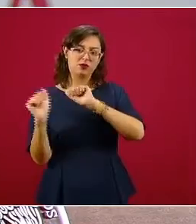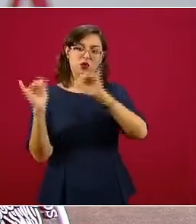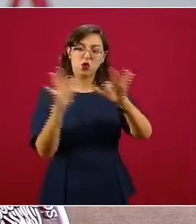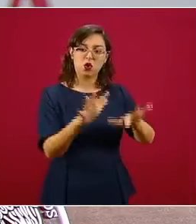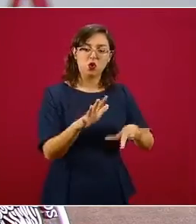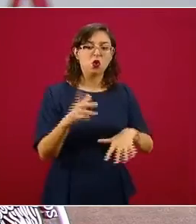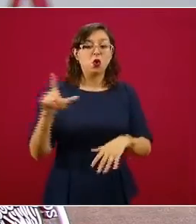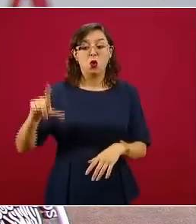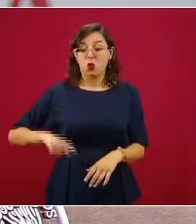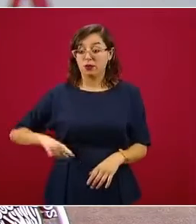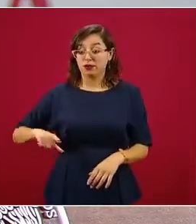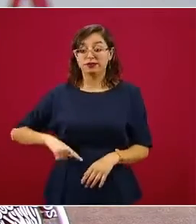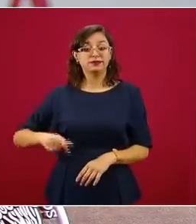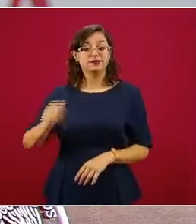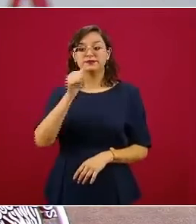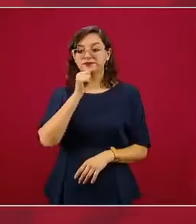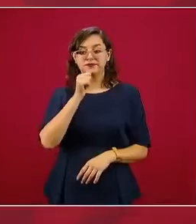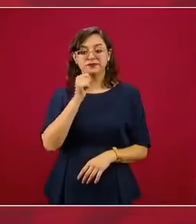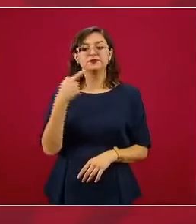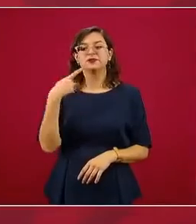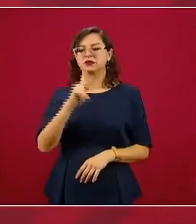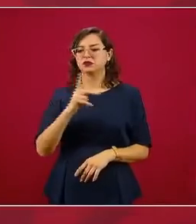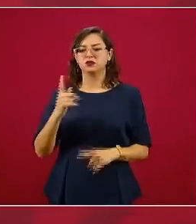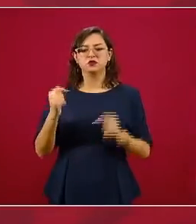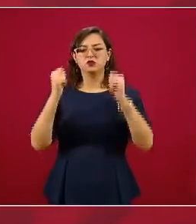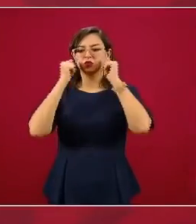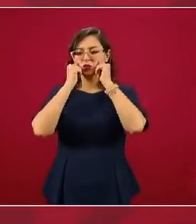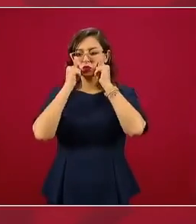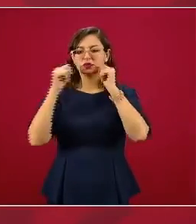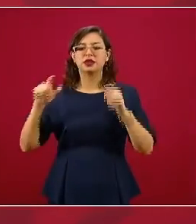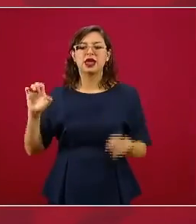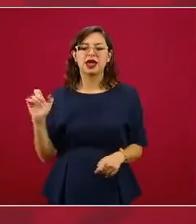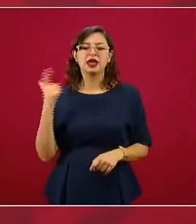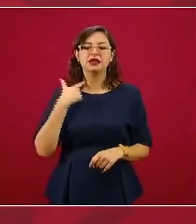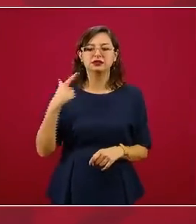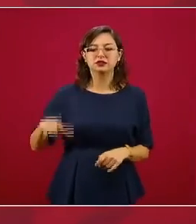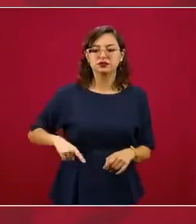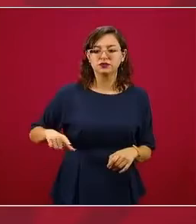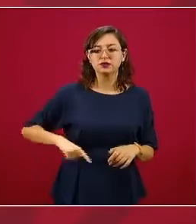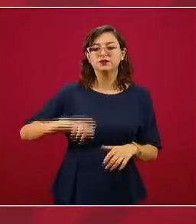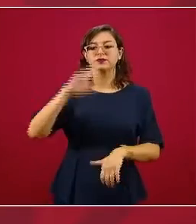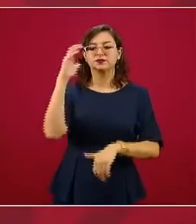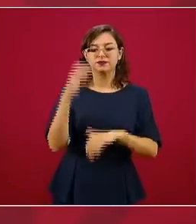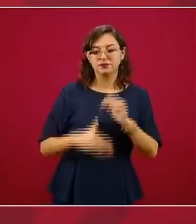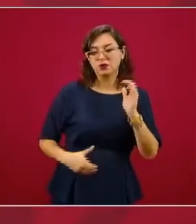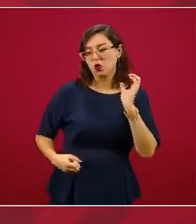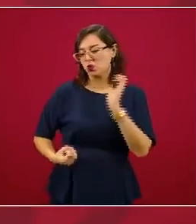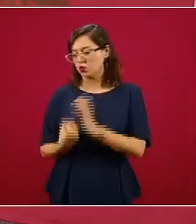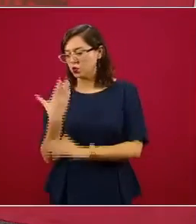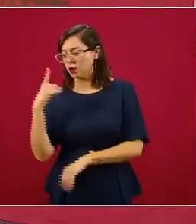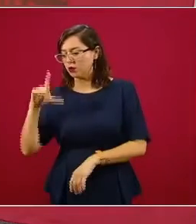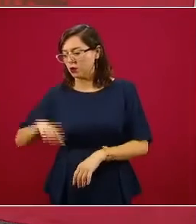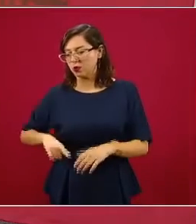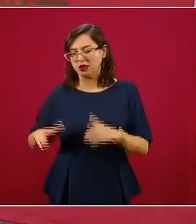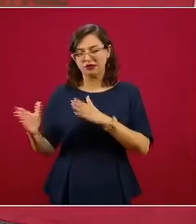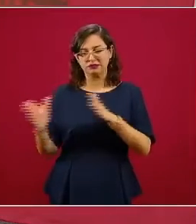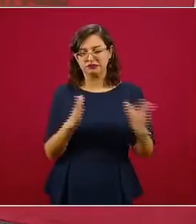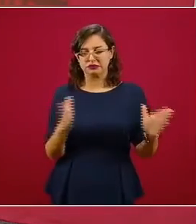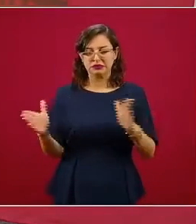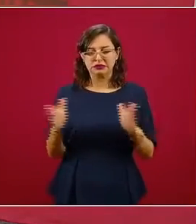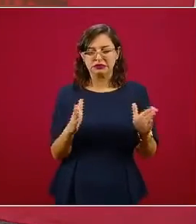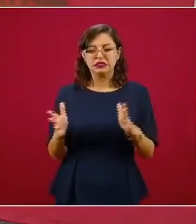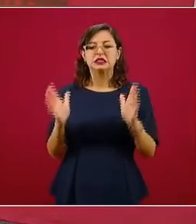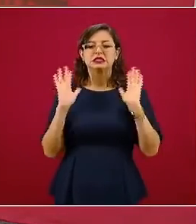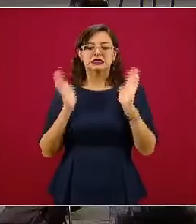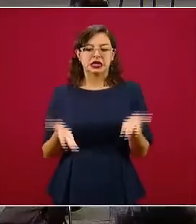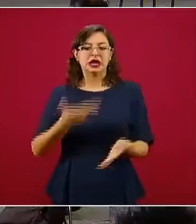pero justamente dimos continuidad al cierre del gobierno anterior con una serie de acciones muy importantes que ya ha